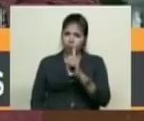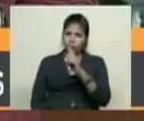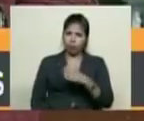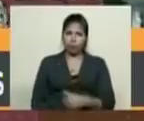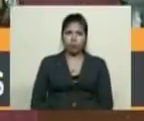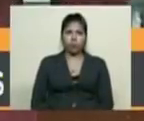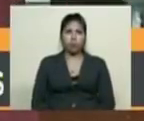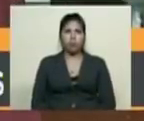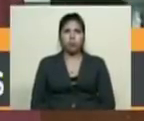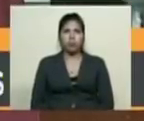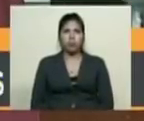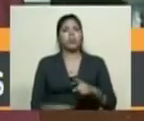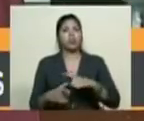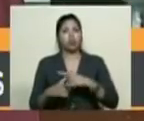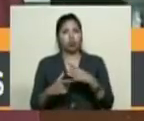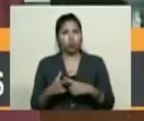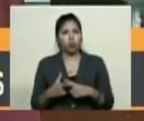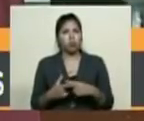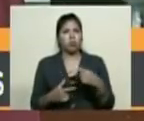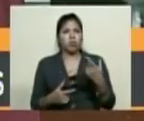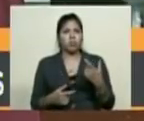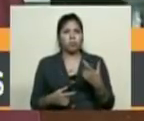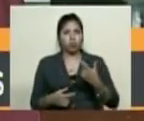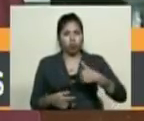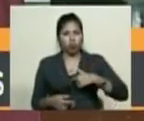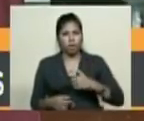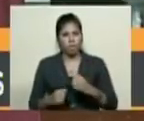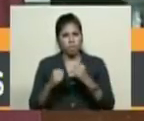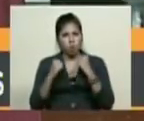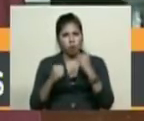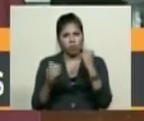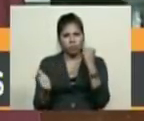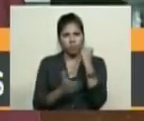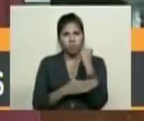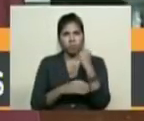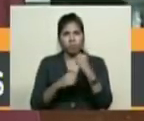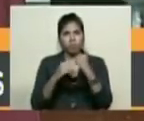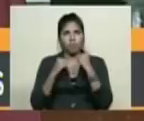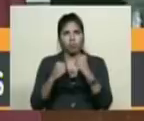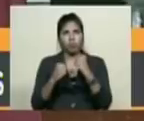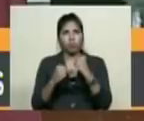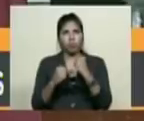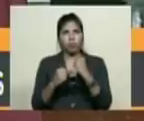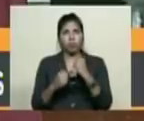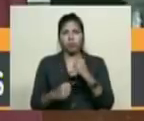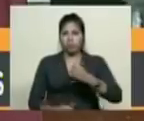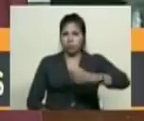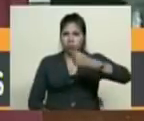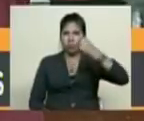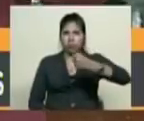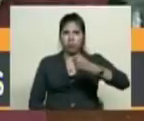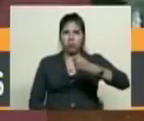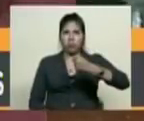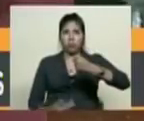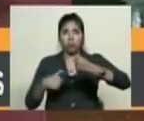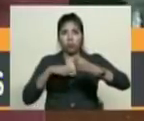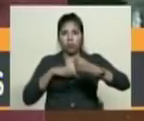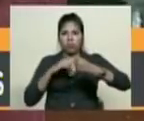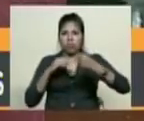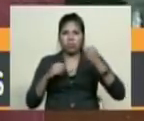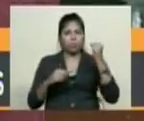eso, mano de hierro, con la operación Manos de Papel, vamos a